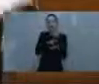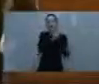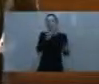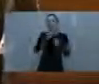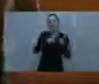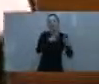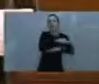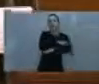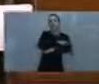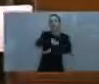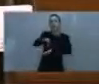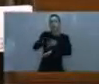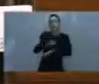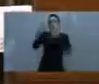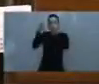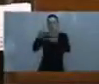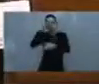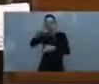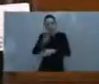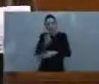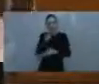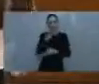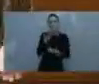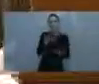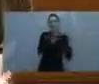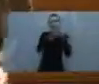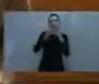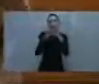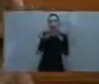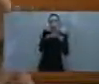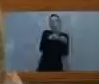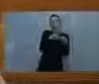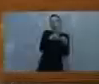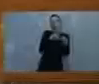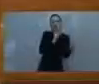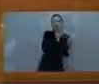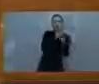no sabía si iba a ser líder de la oposición o presidente del Gobierno.